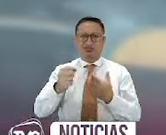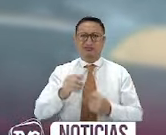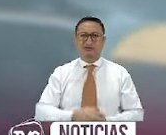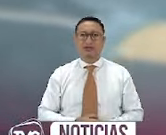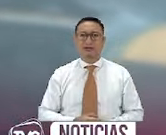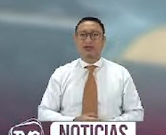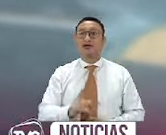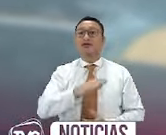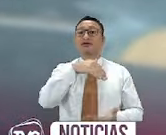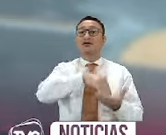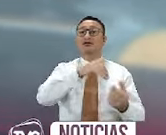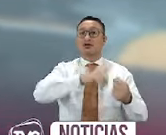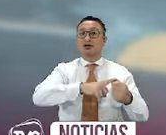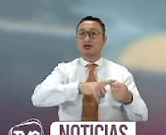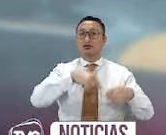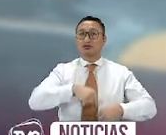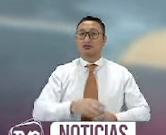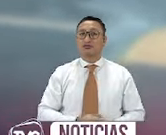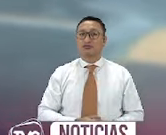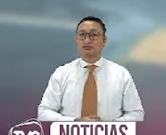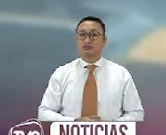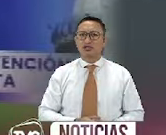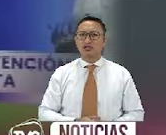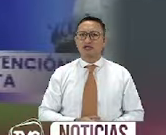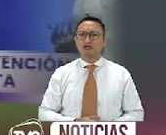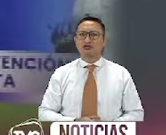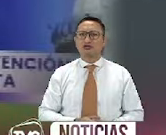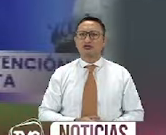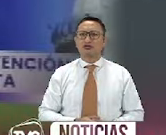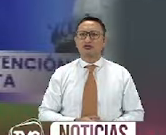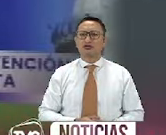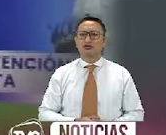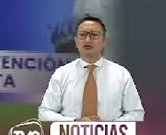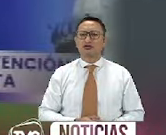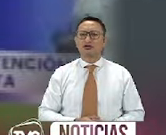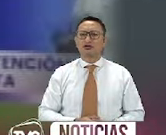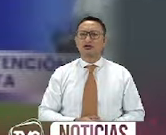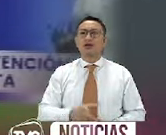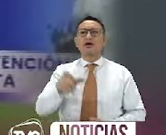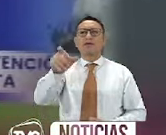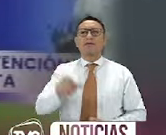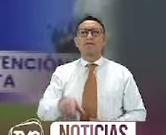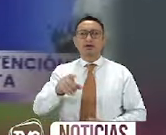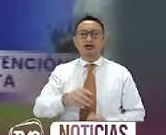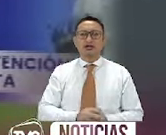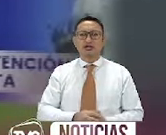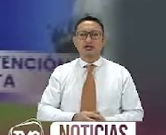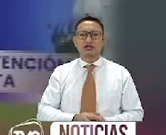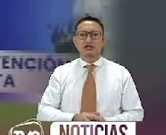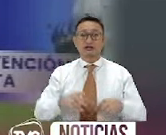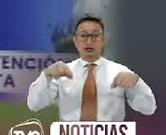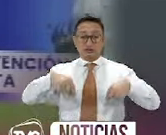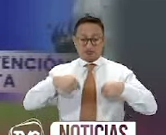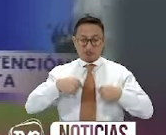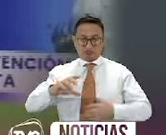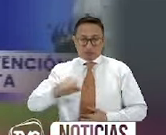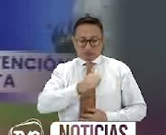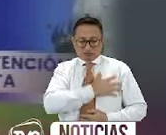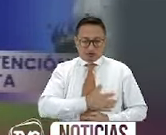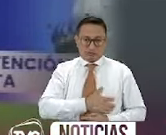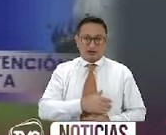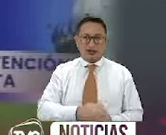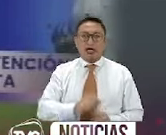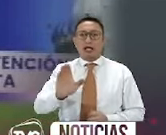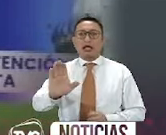de Quito bajo la modalidad de mostaceros. Consiste en que estos ciudadanos manchan las prendas de los turistas extranjeros y se acercan y les